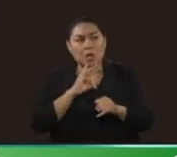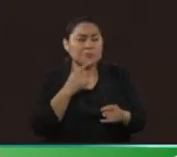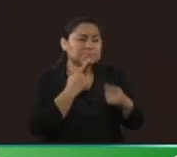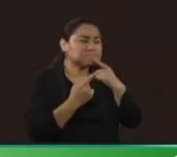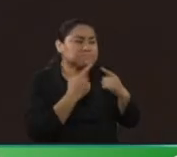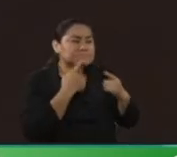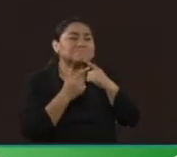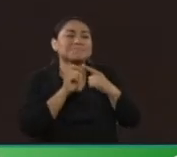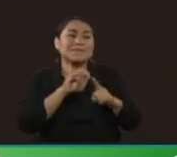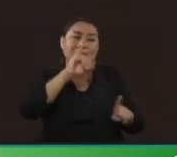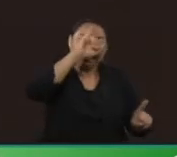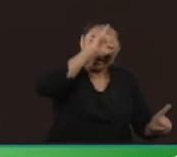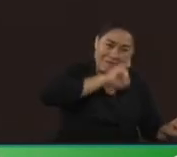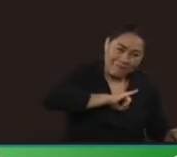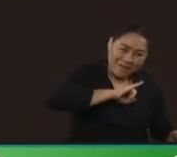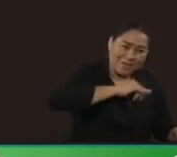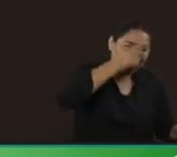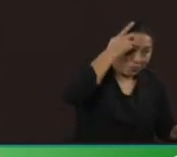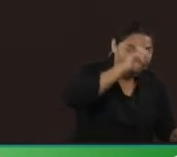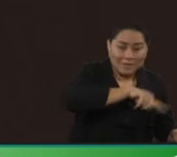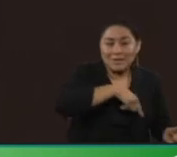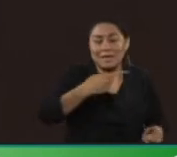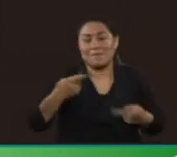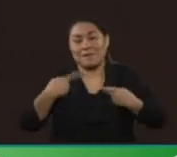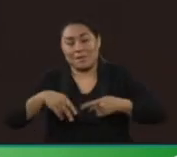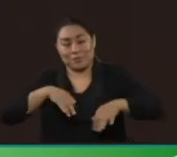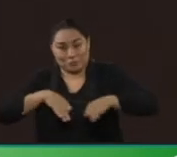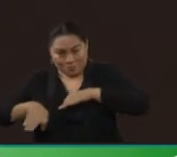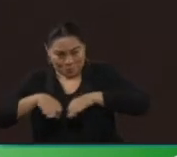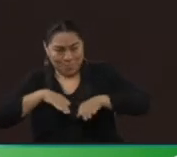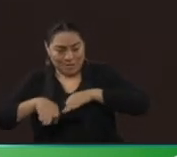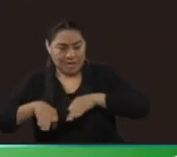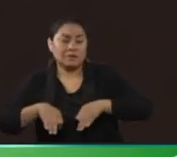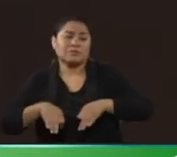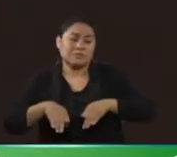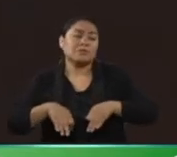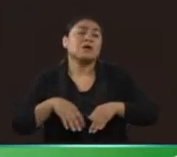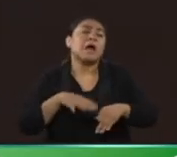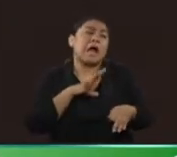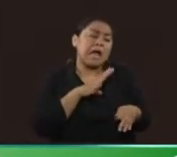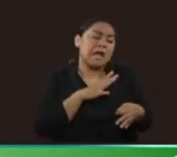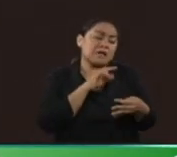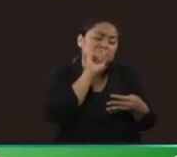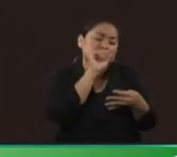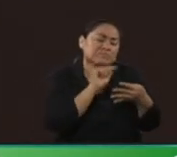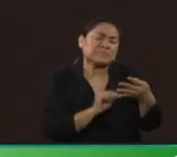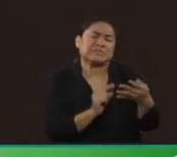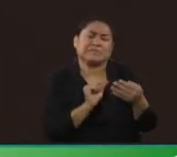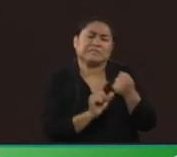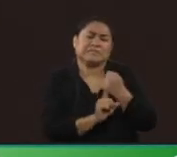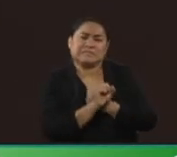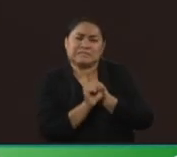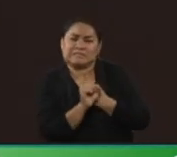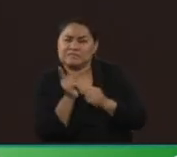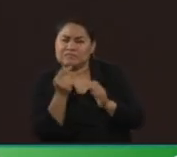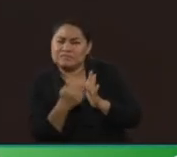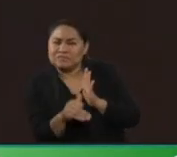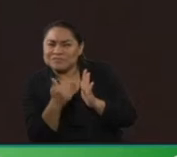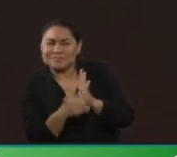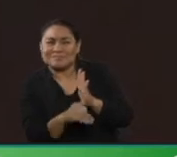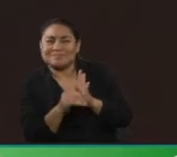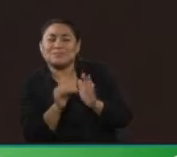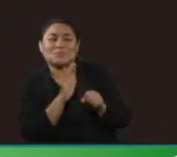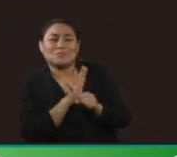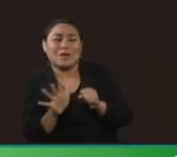entre patrones y trabajadores pues aún en el orden jurídico persistían residuos del corporativismo que